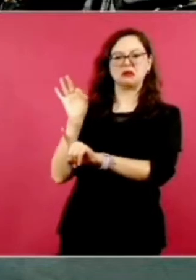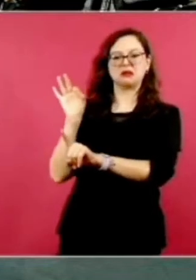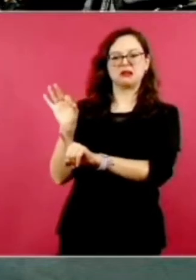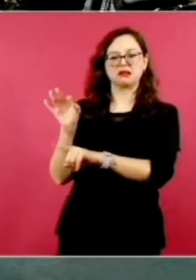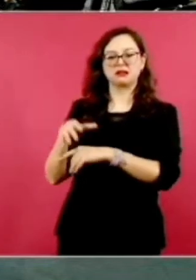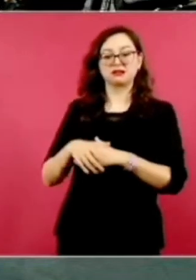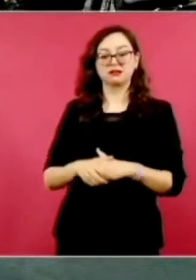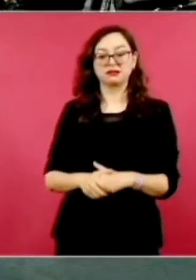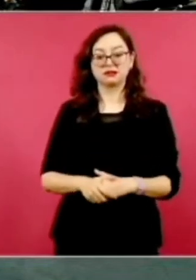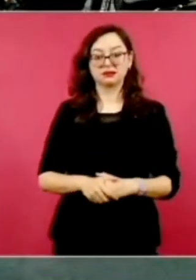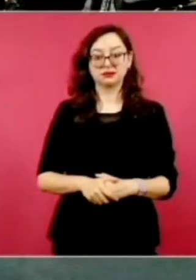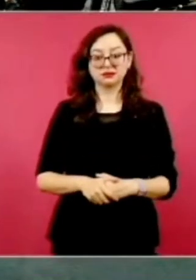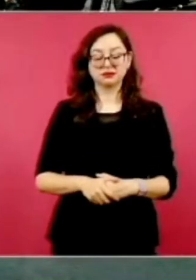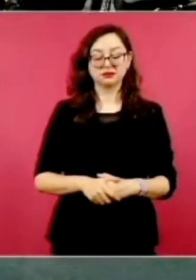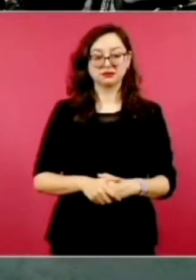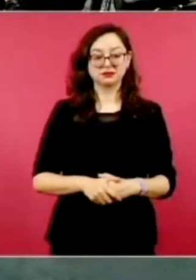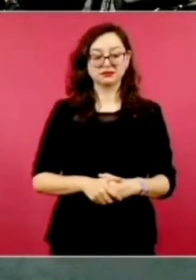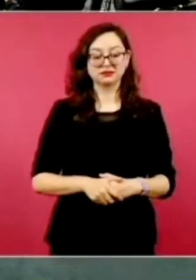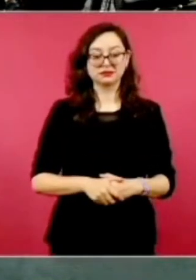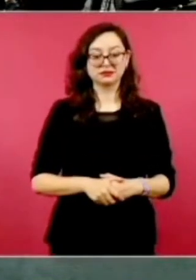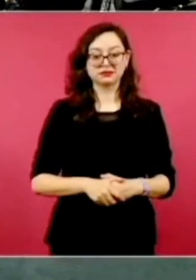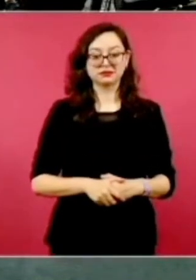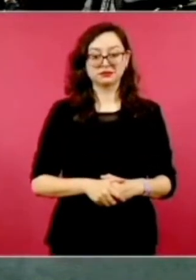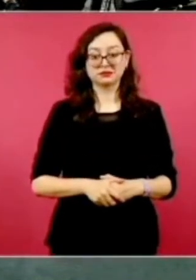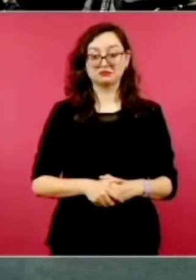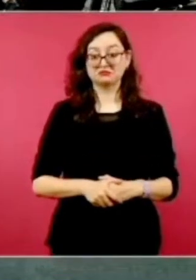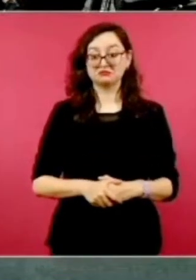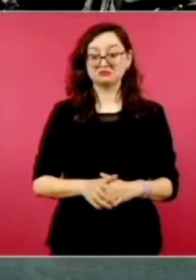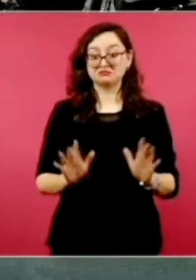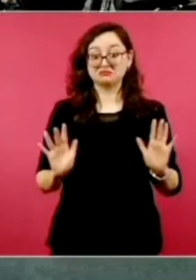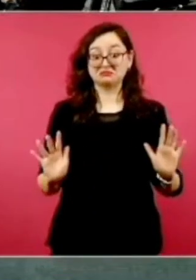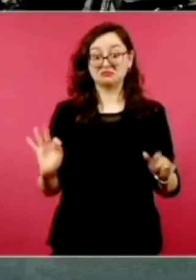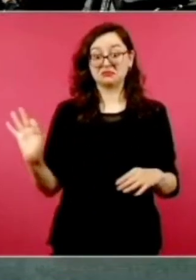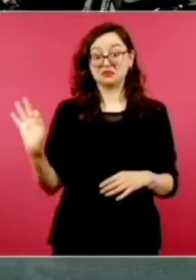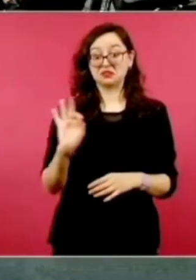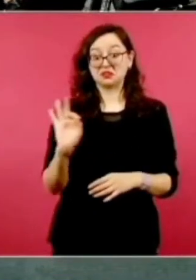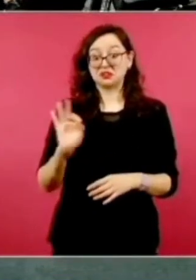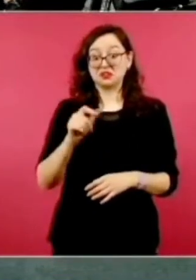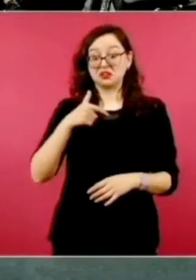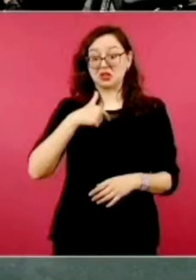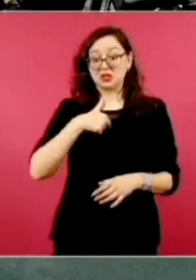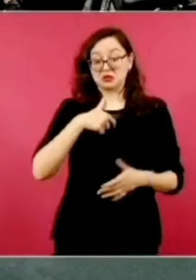A lo mejor lo estoy leyendo mal.